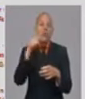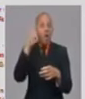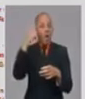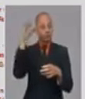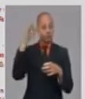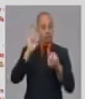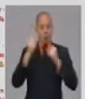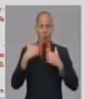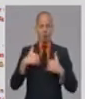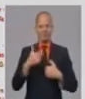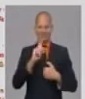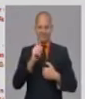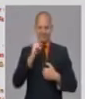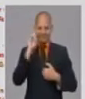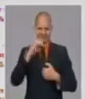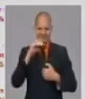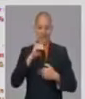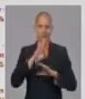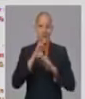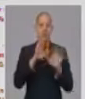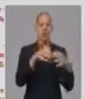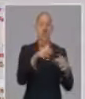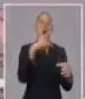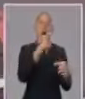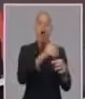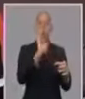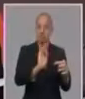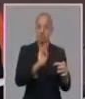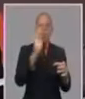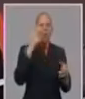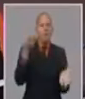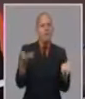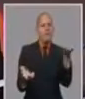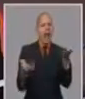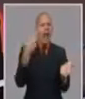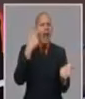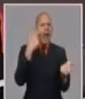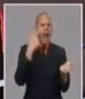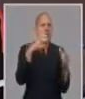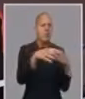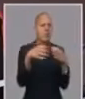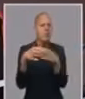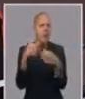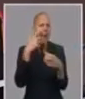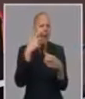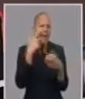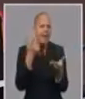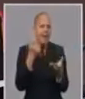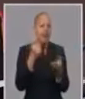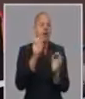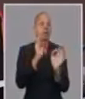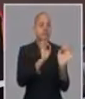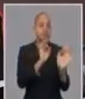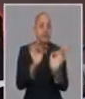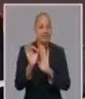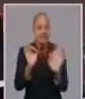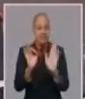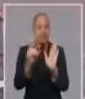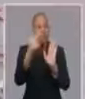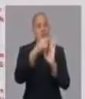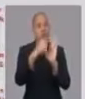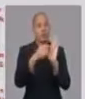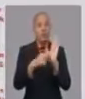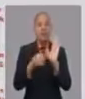personas seleccionadas serán evaluadas, verificando pues los resultados que se obtengan, que cumplan los criterios de inclusión y que